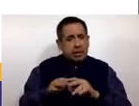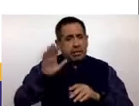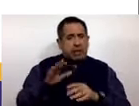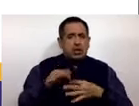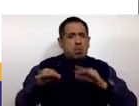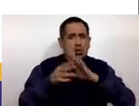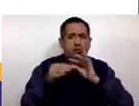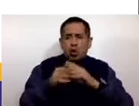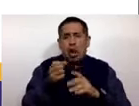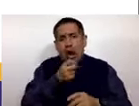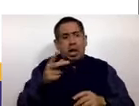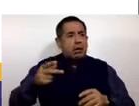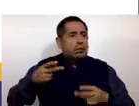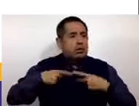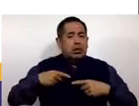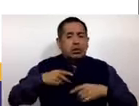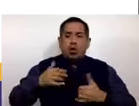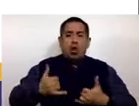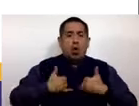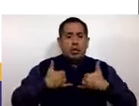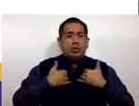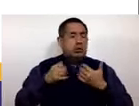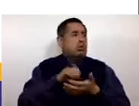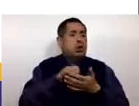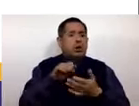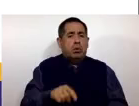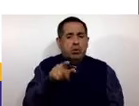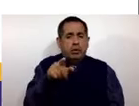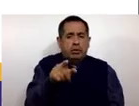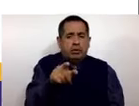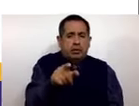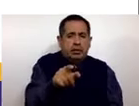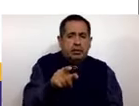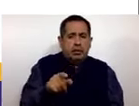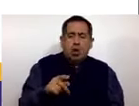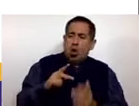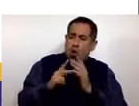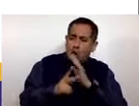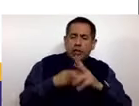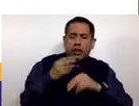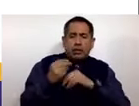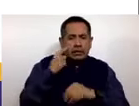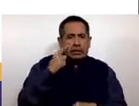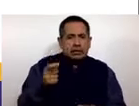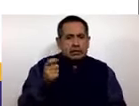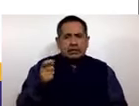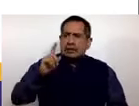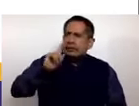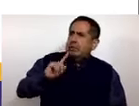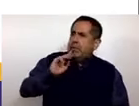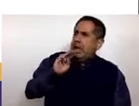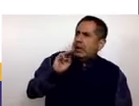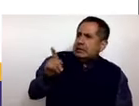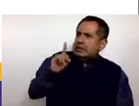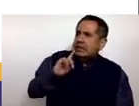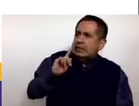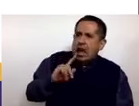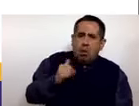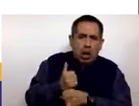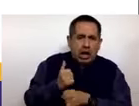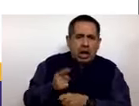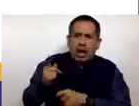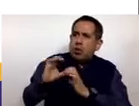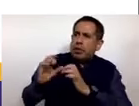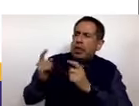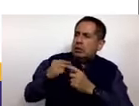más jóvenes, como esta revisitación al rol de sus mamás, de sus abuelas, de sus